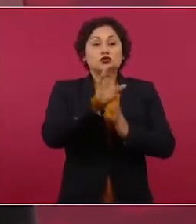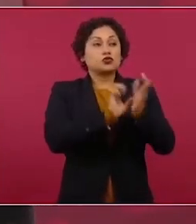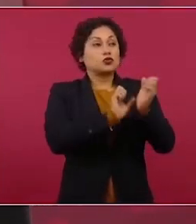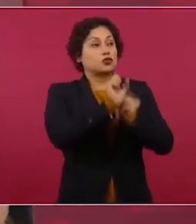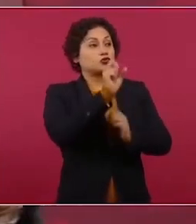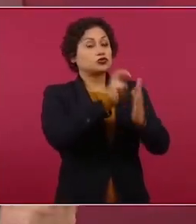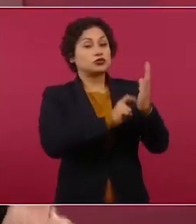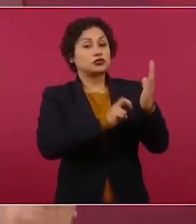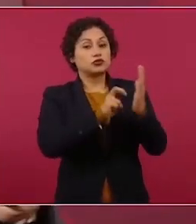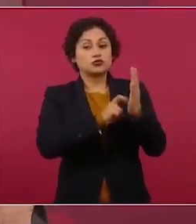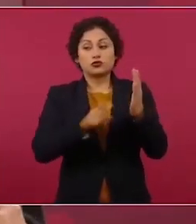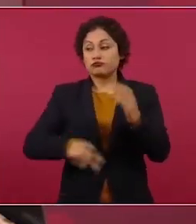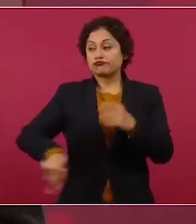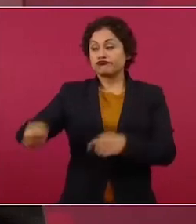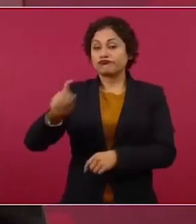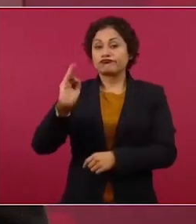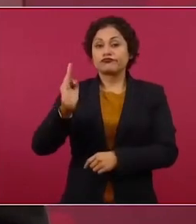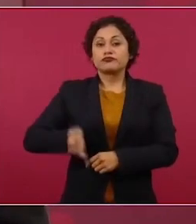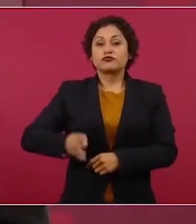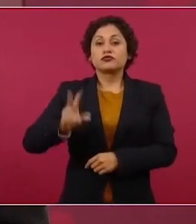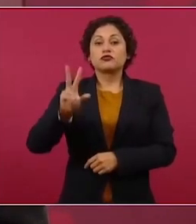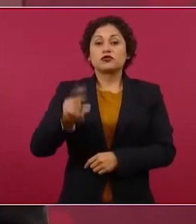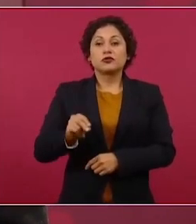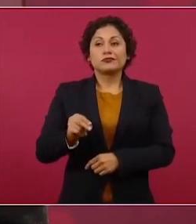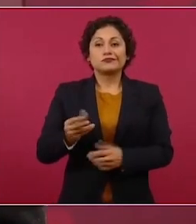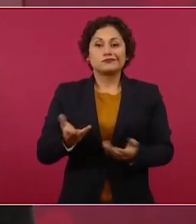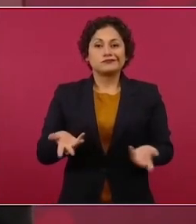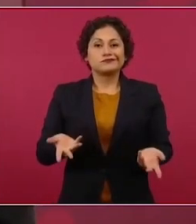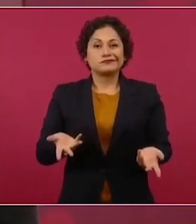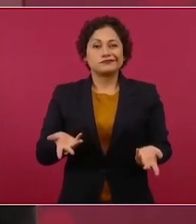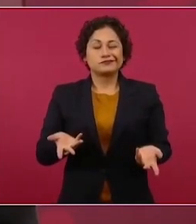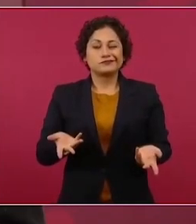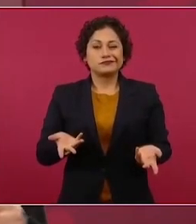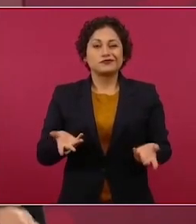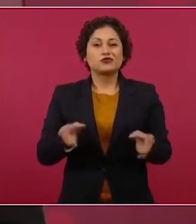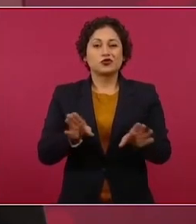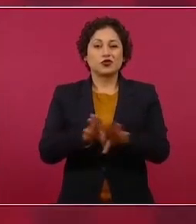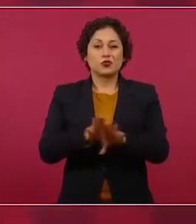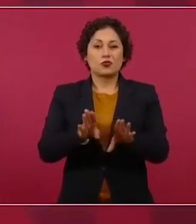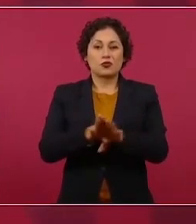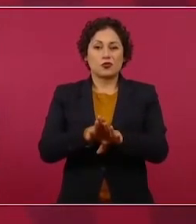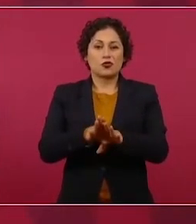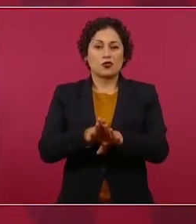el precedente de que una institución